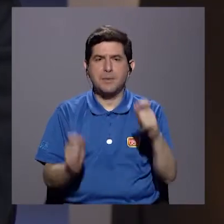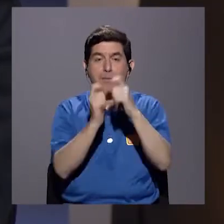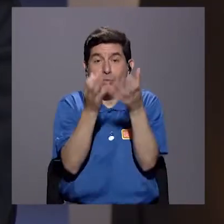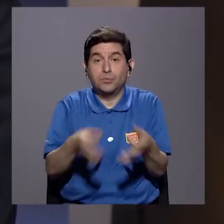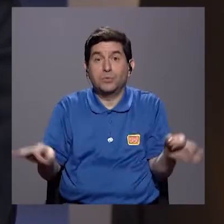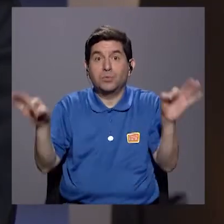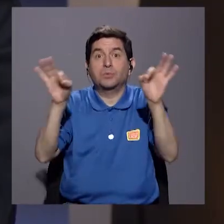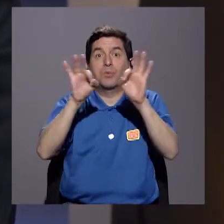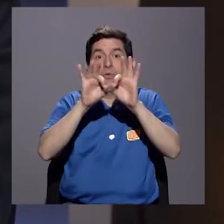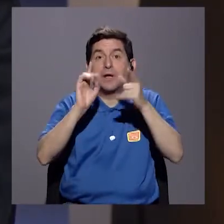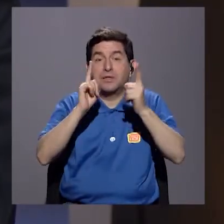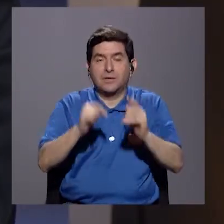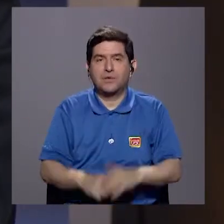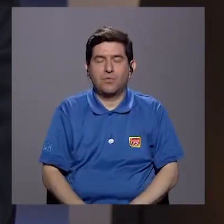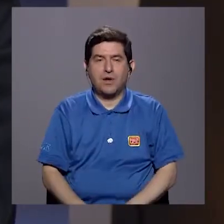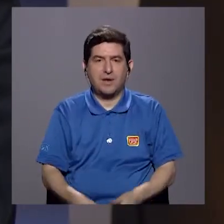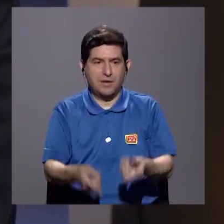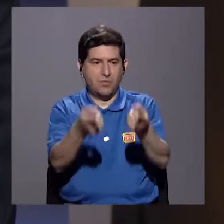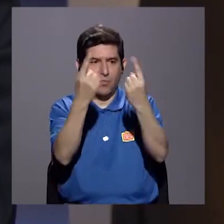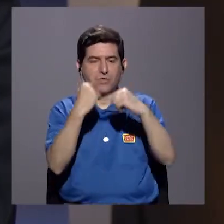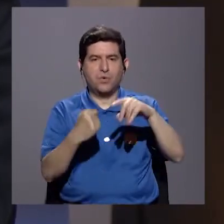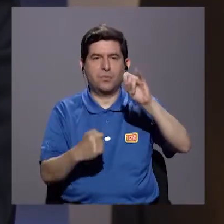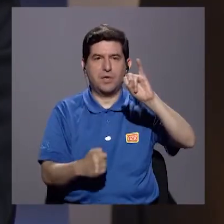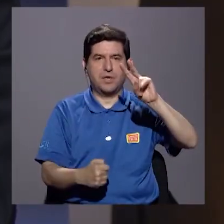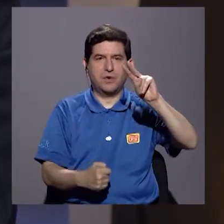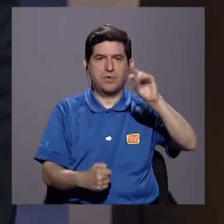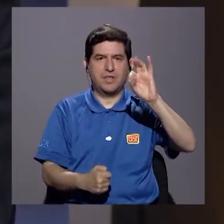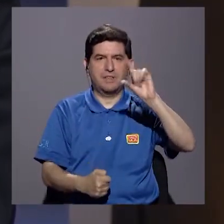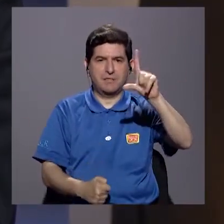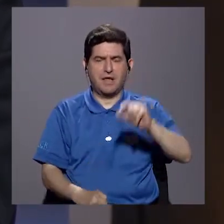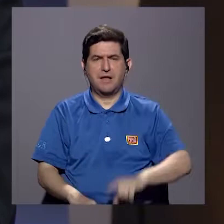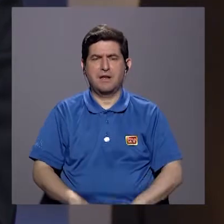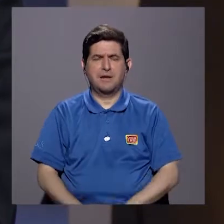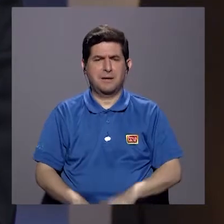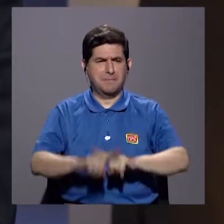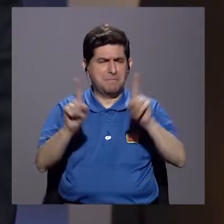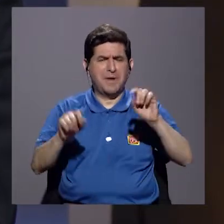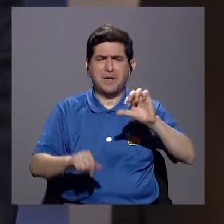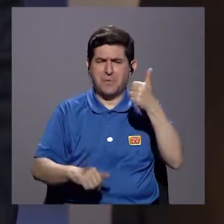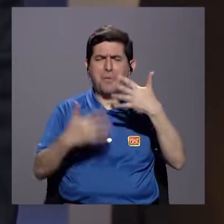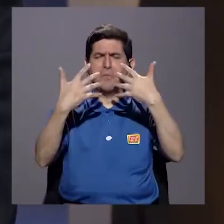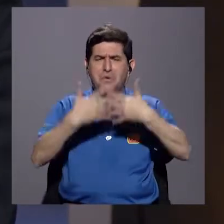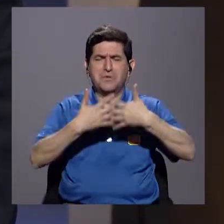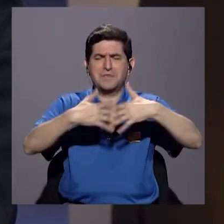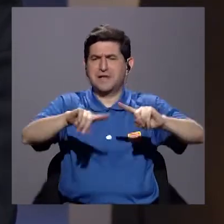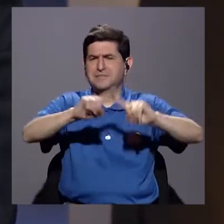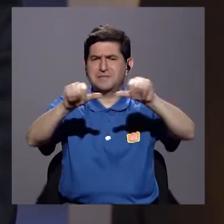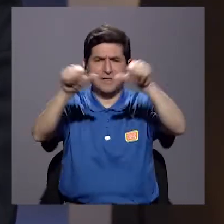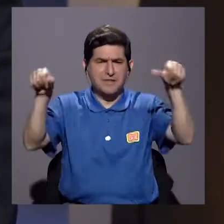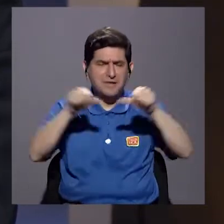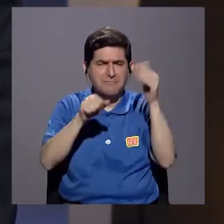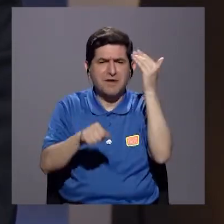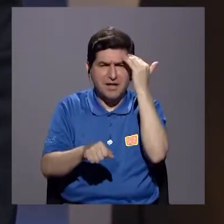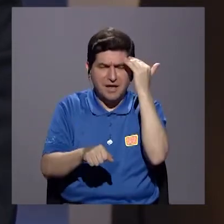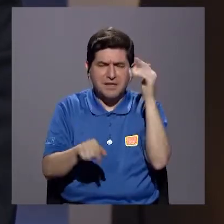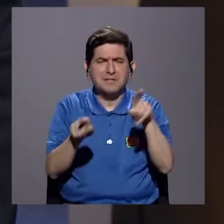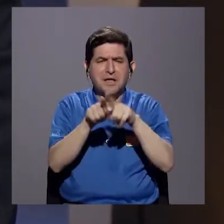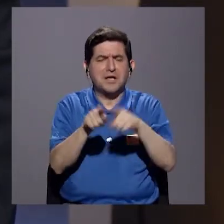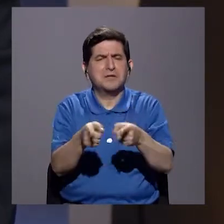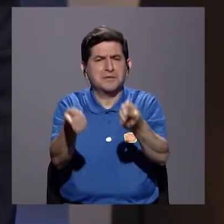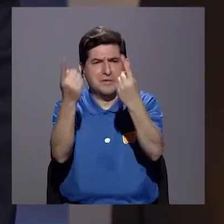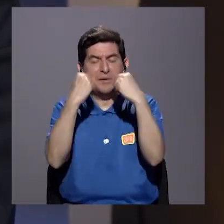cereza en el pastel fue obviamente la venida de Intel, porque vinieron muchísimas empresas de muchísimas áreas